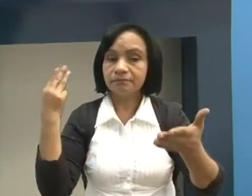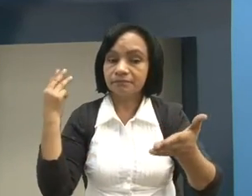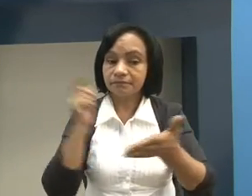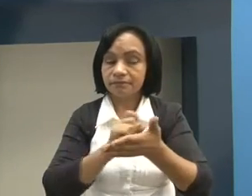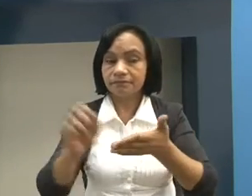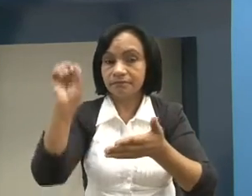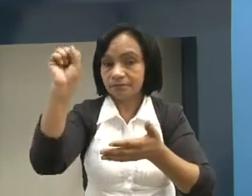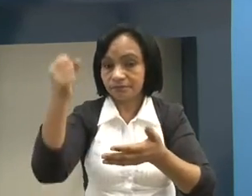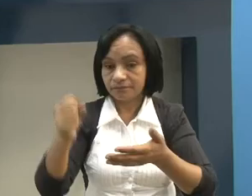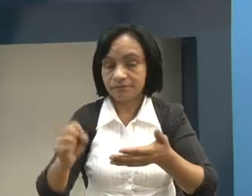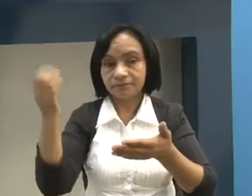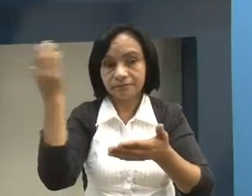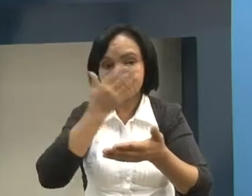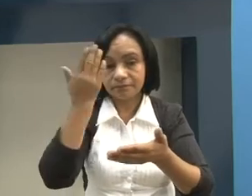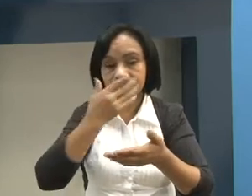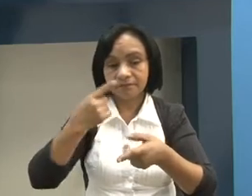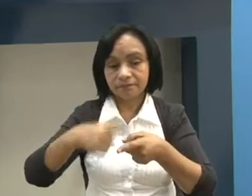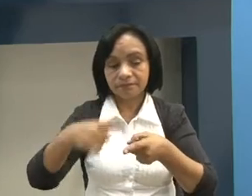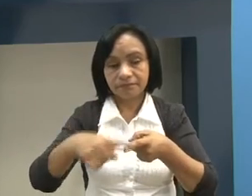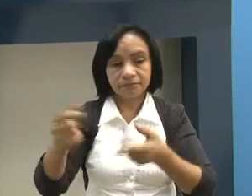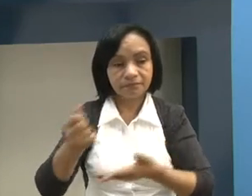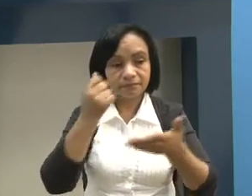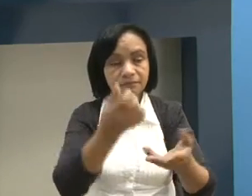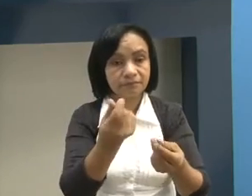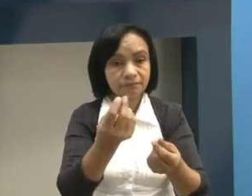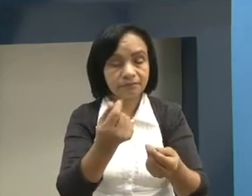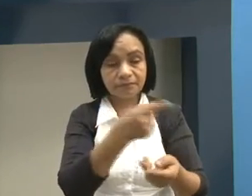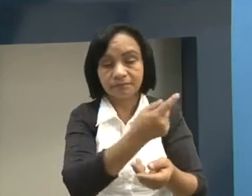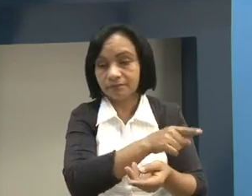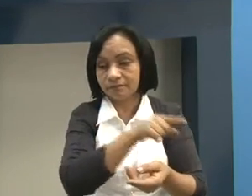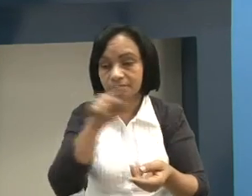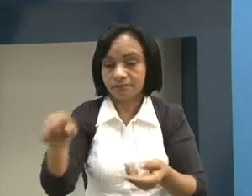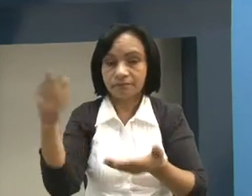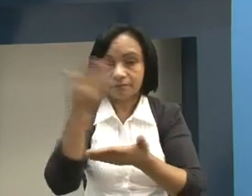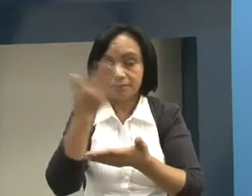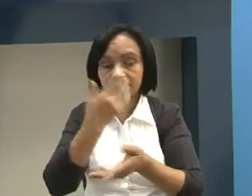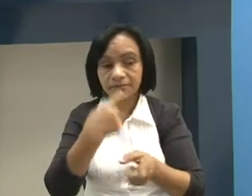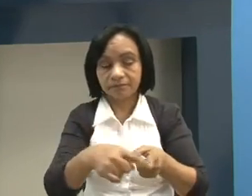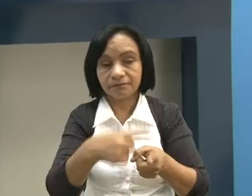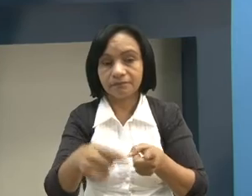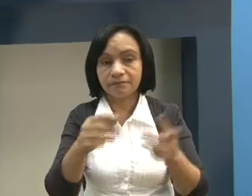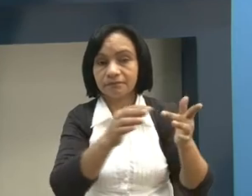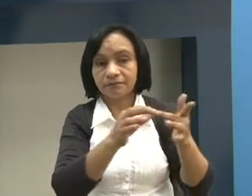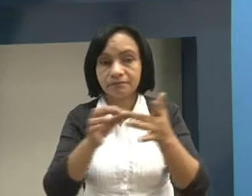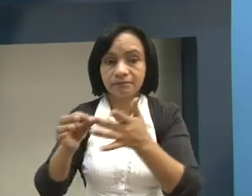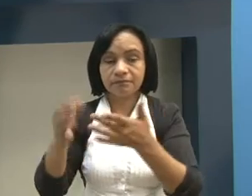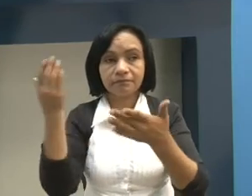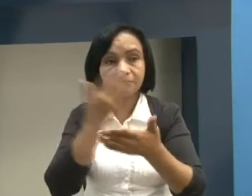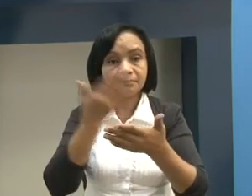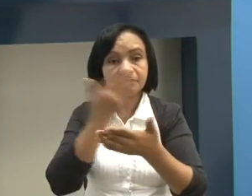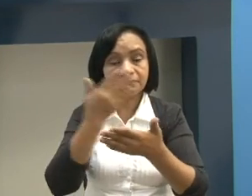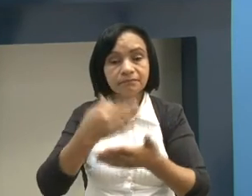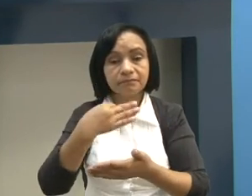cursos de sábado, con beca, o sea que se les pagaba una beca para que fueran a estudiar, los especializaran como